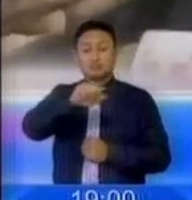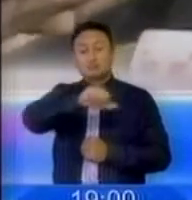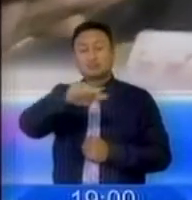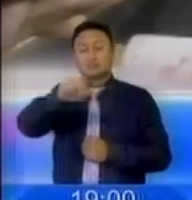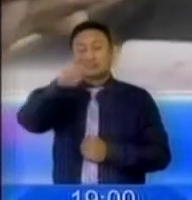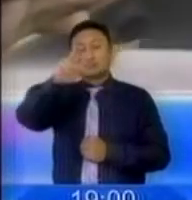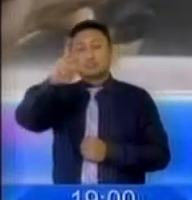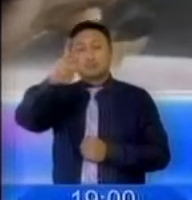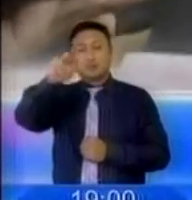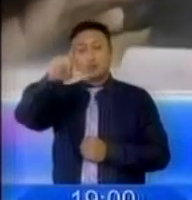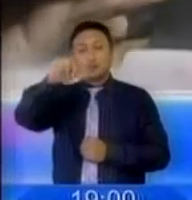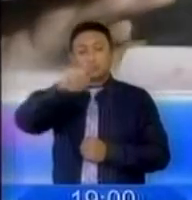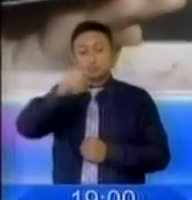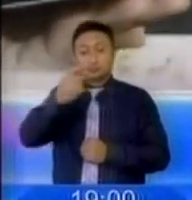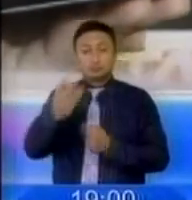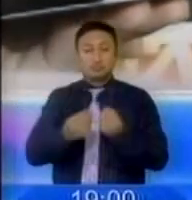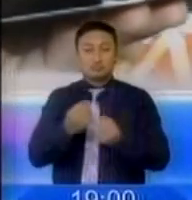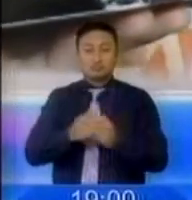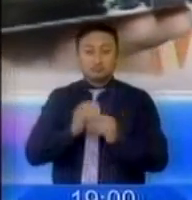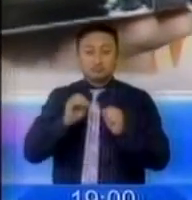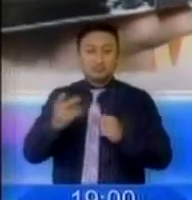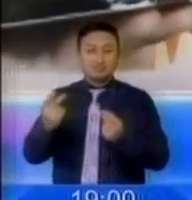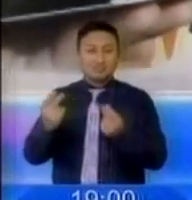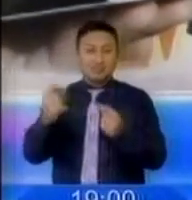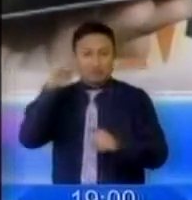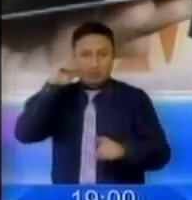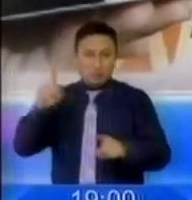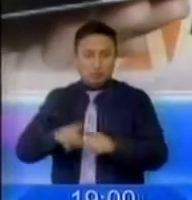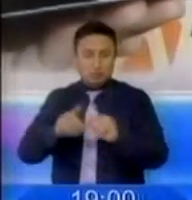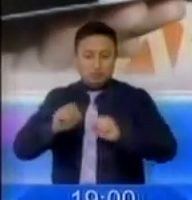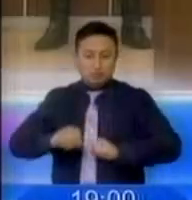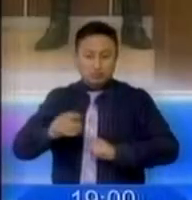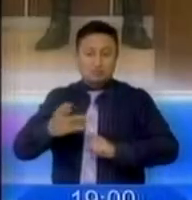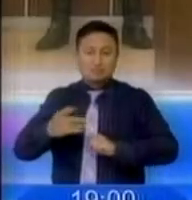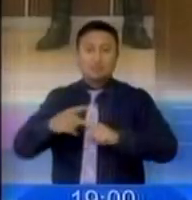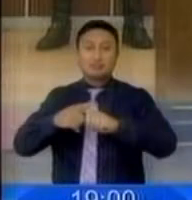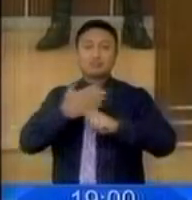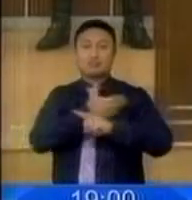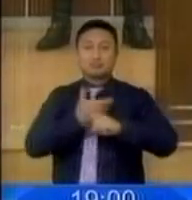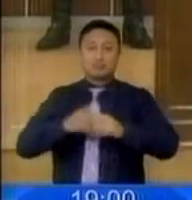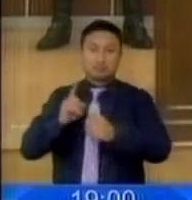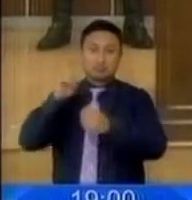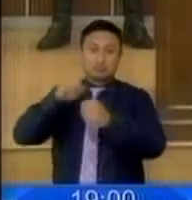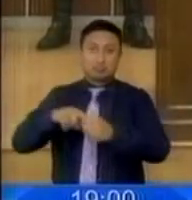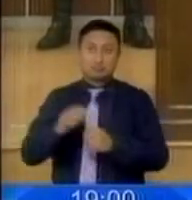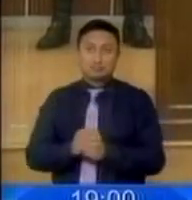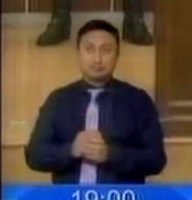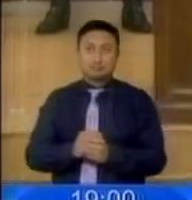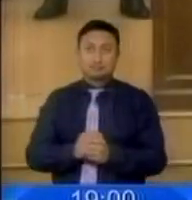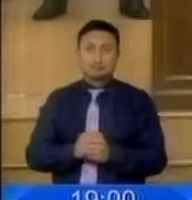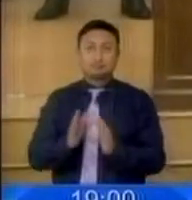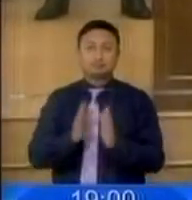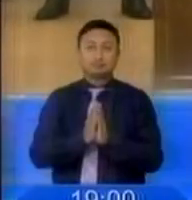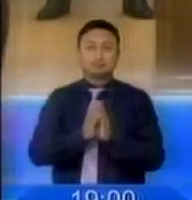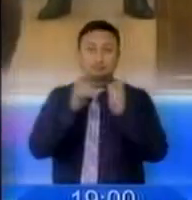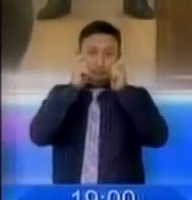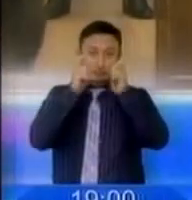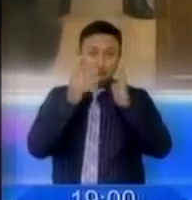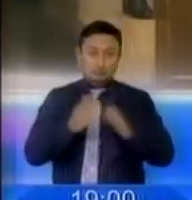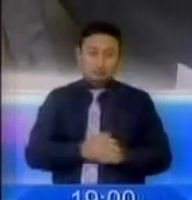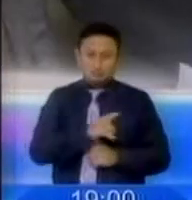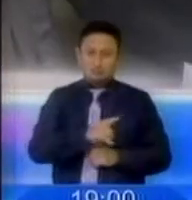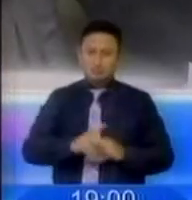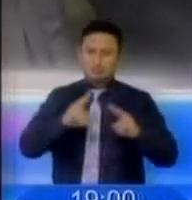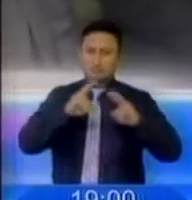Chicaiza solamente está interesado en llegar a un acuerdo para vincular al presidente Correa. Se pidió a la fiscalía que de oficio investigue las supuestas